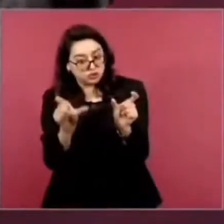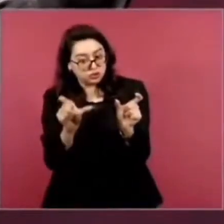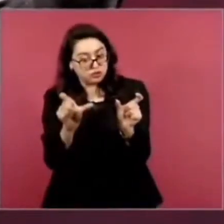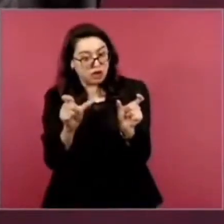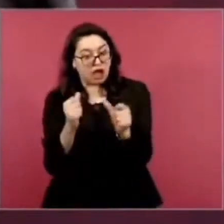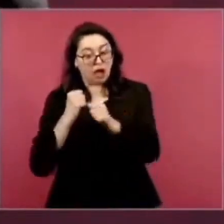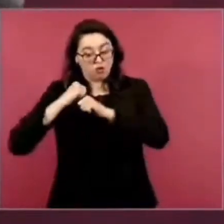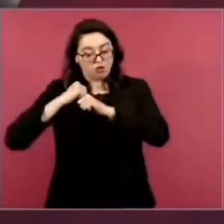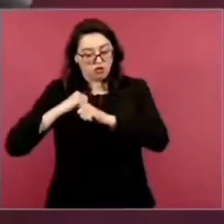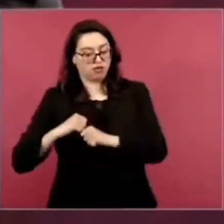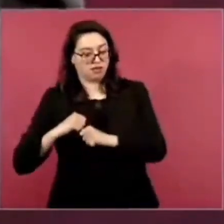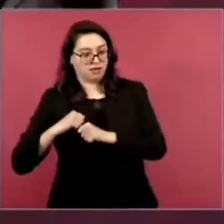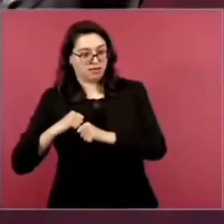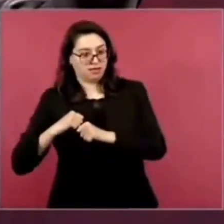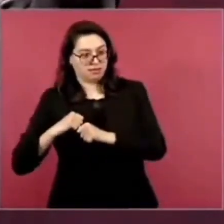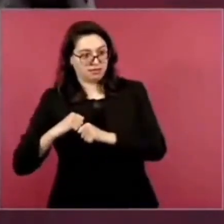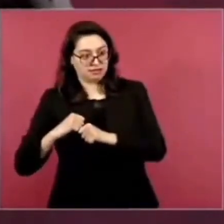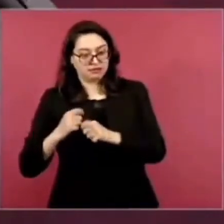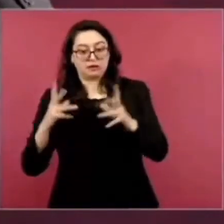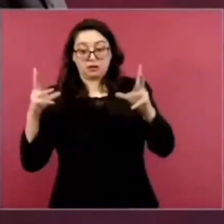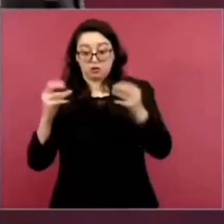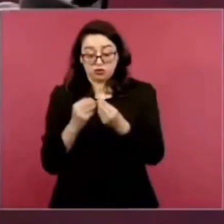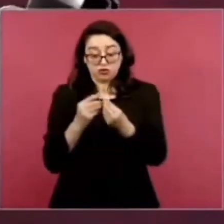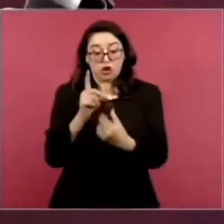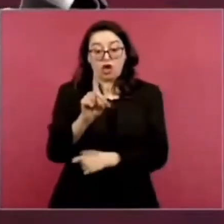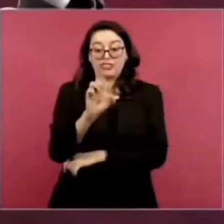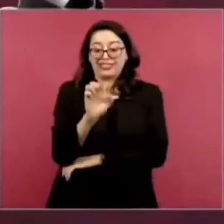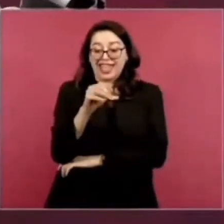democracia es el poder del pueblo.